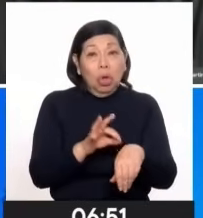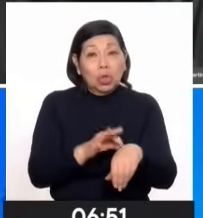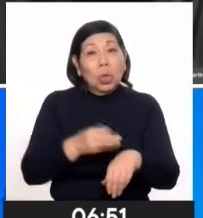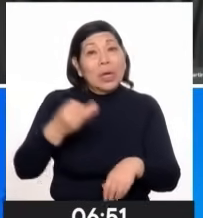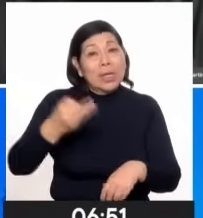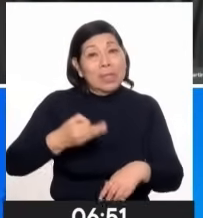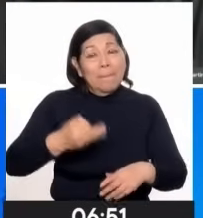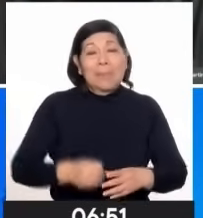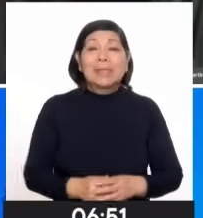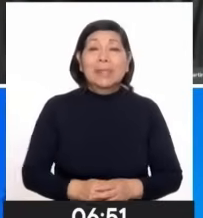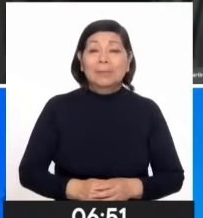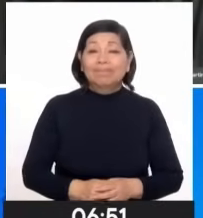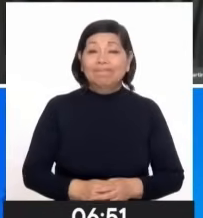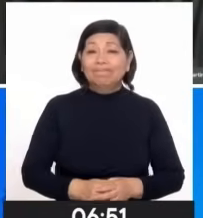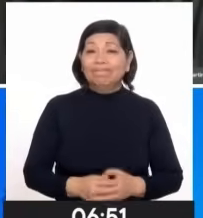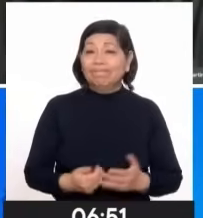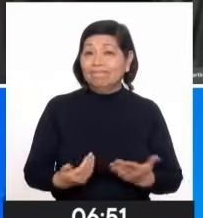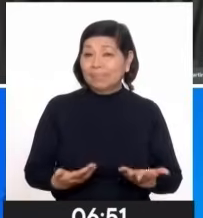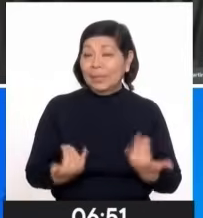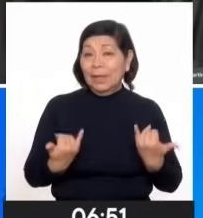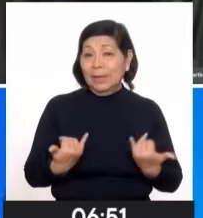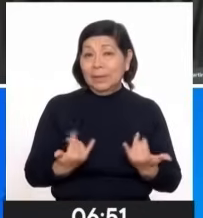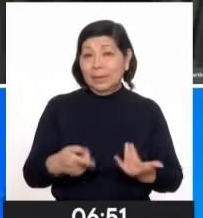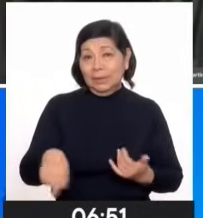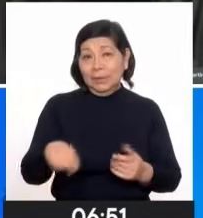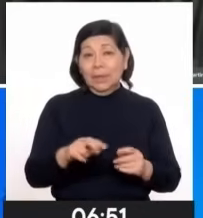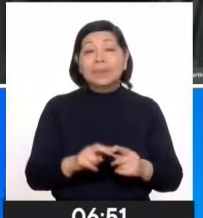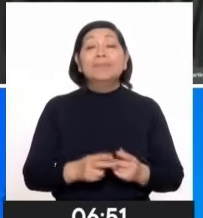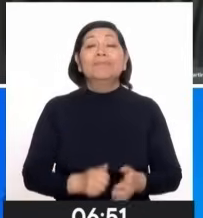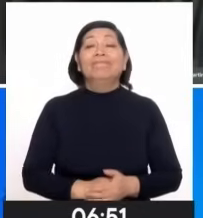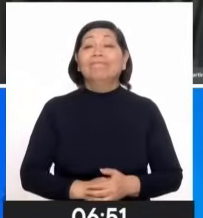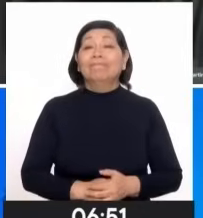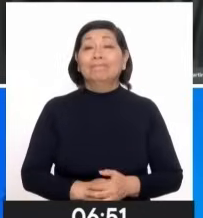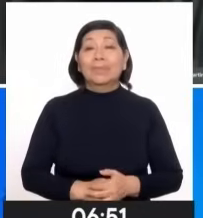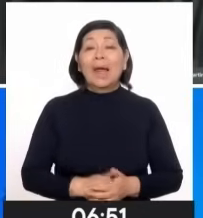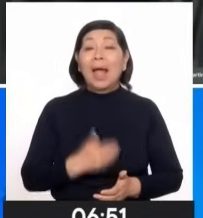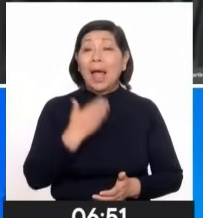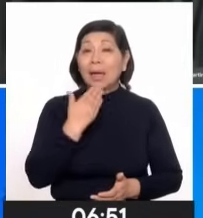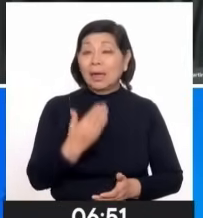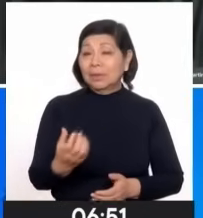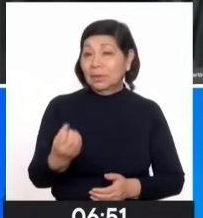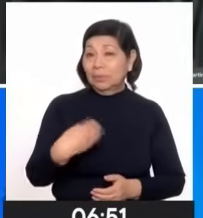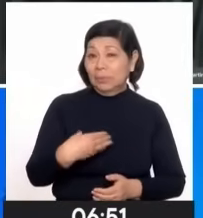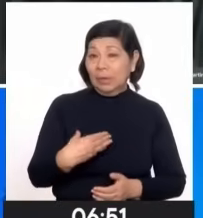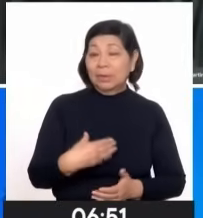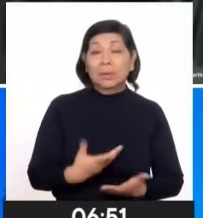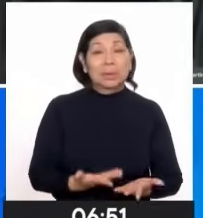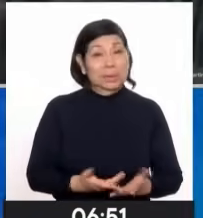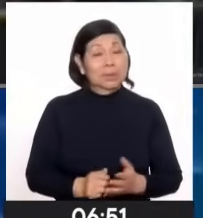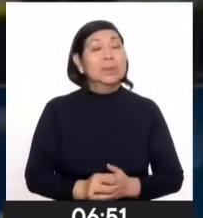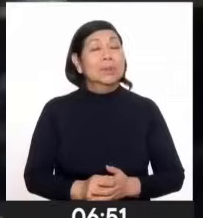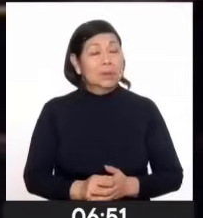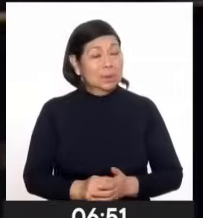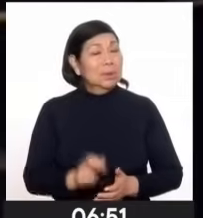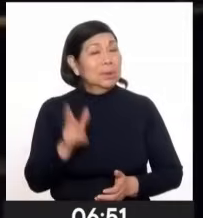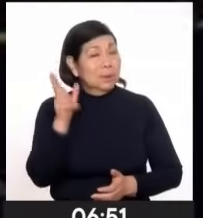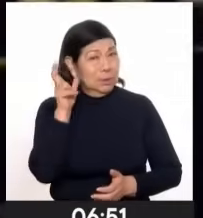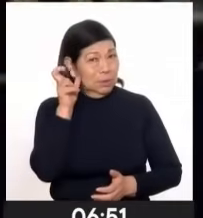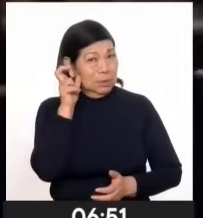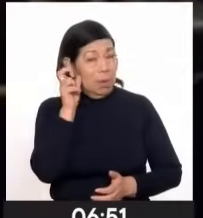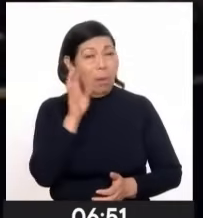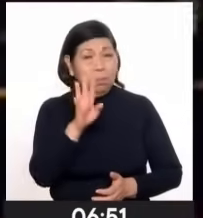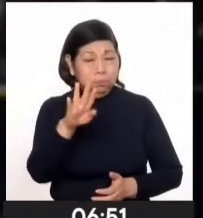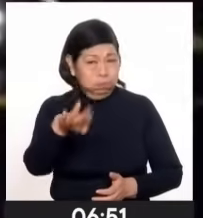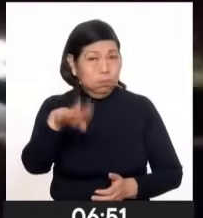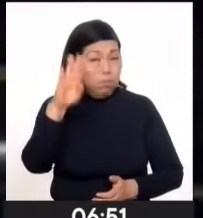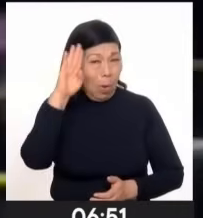especializada con ustedes compañeros en estudios centrales correcto Paul gracias por la información es importante también escuchar la versión policial